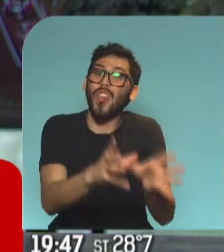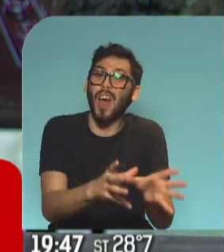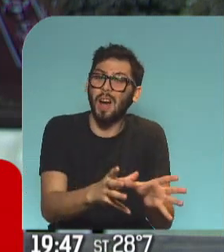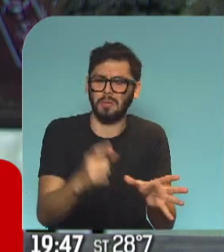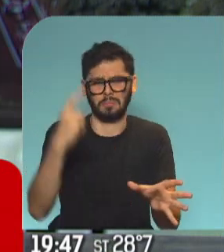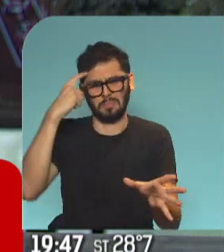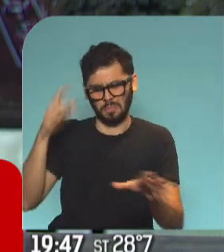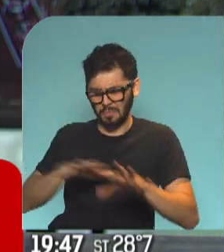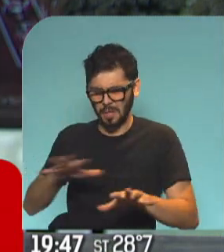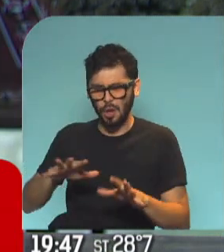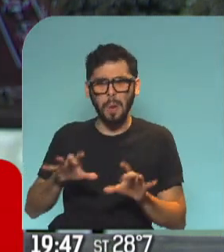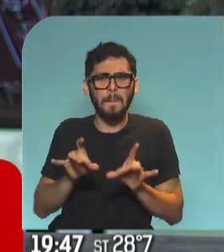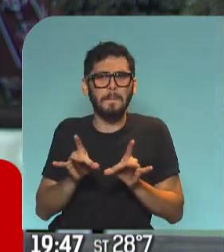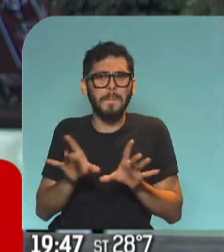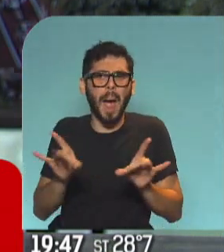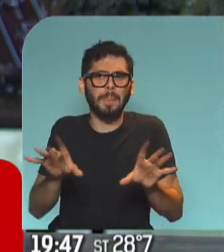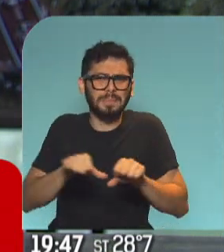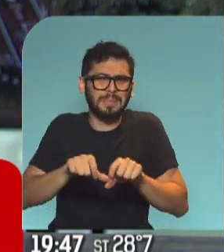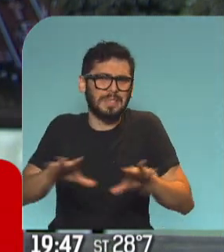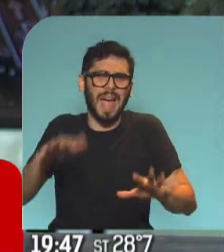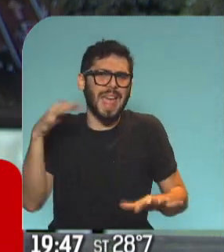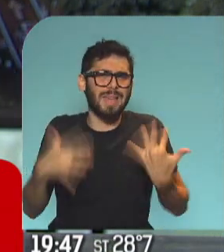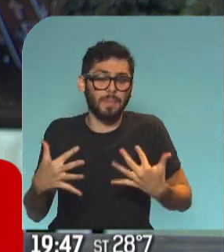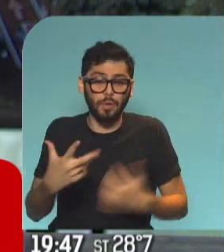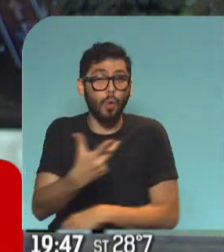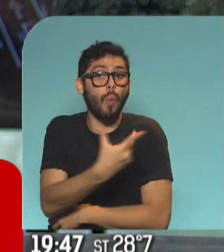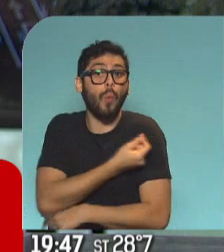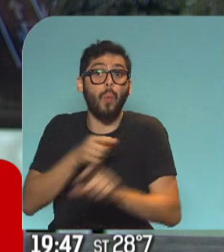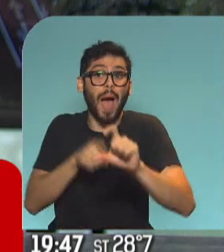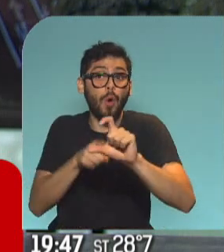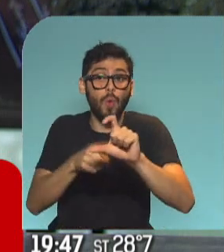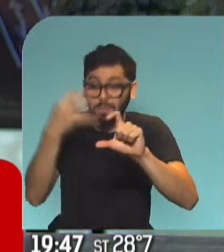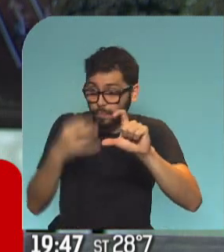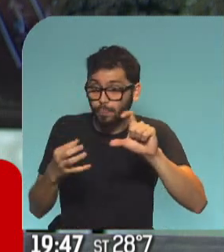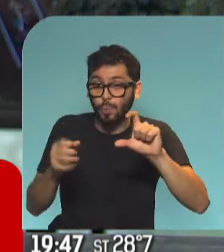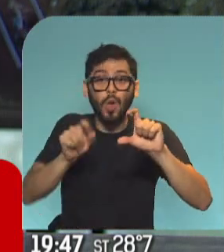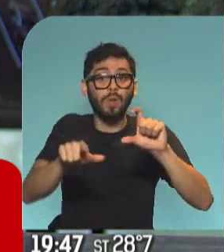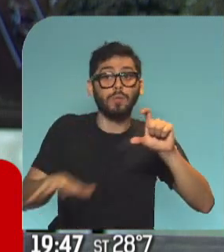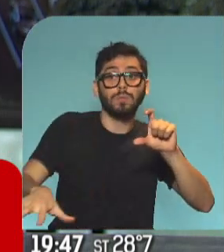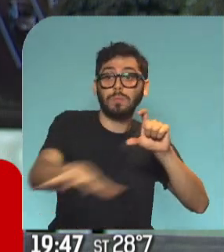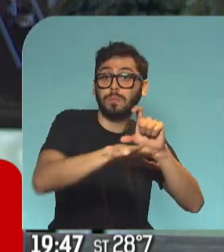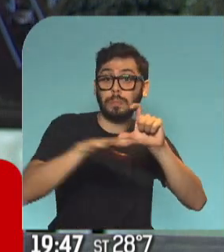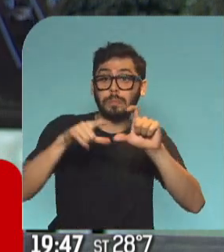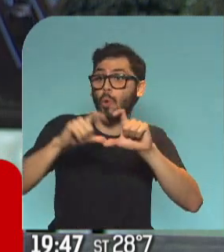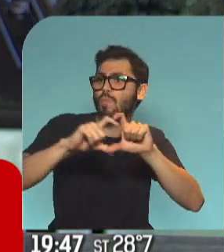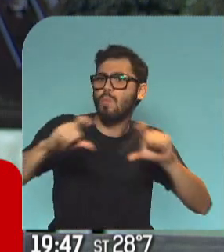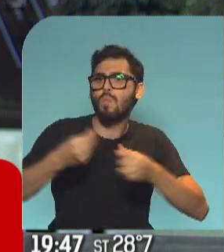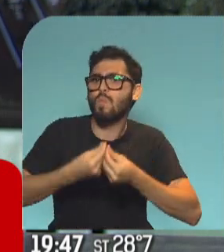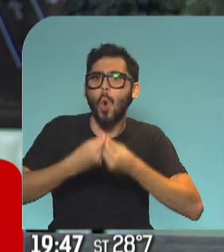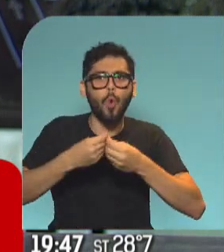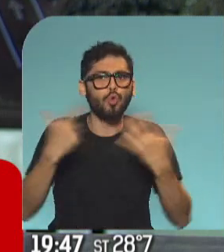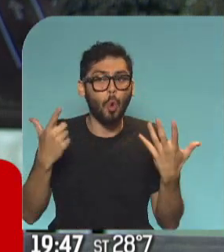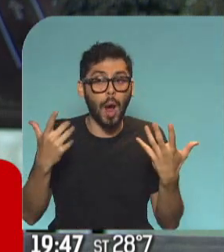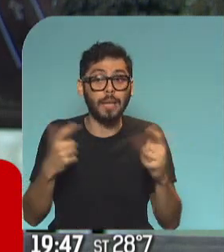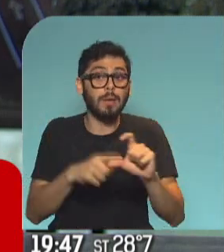emergencia extraordinaria, con lo cual la vacuna, que de por sí es un bien social, es un bien escaso. Al ser escaso, se establece un plan